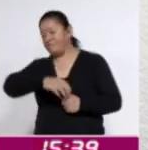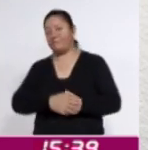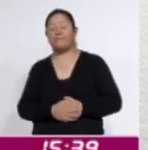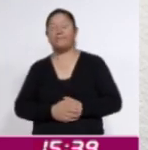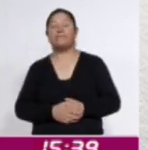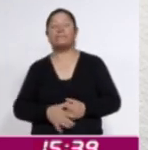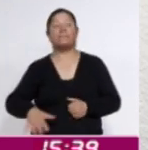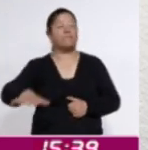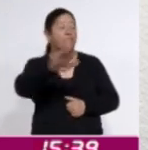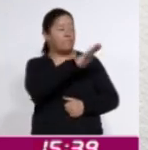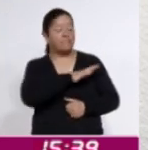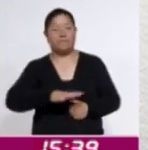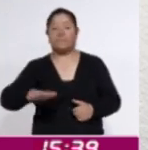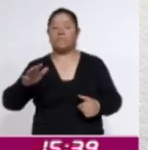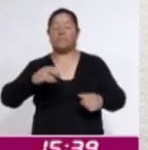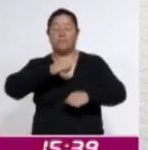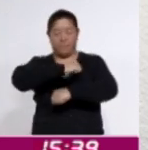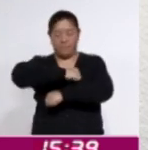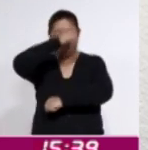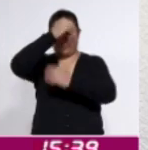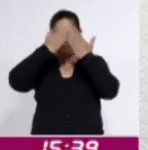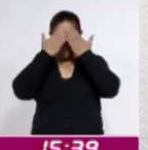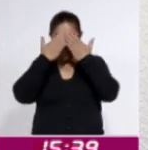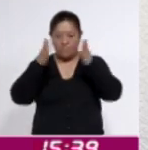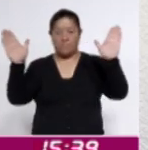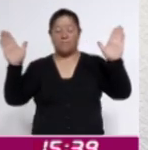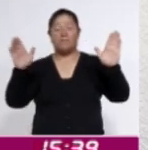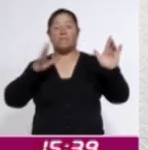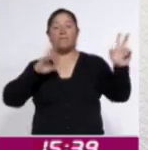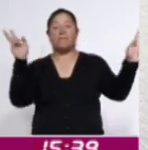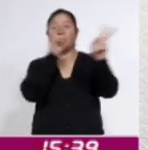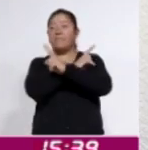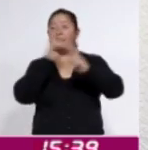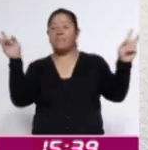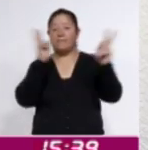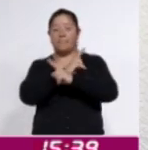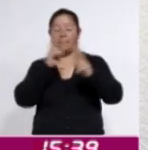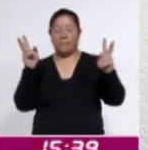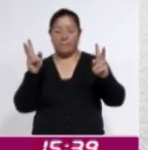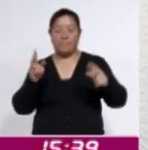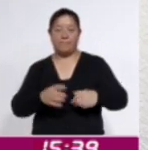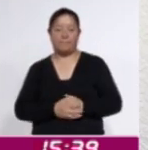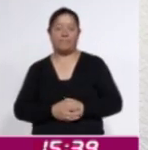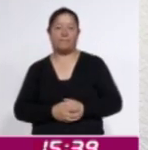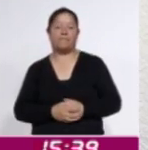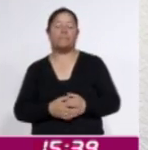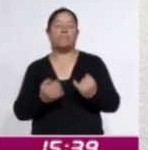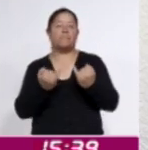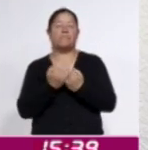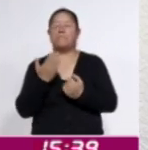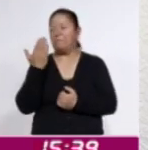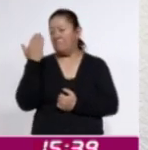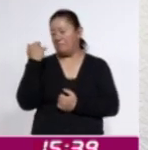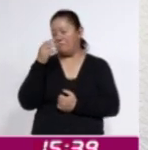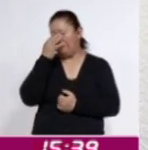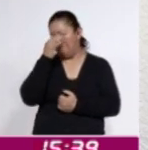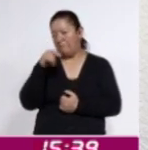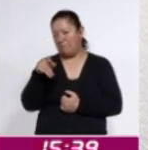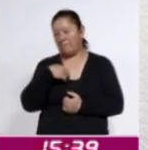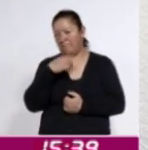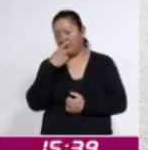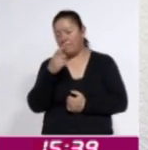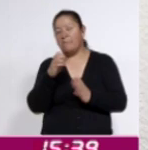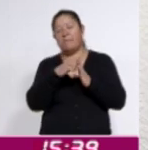concurridas y hablábamos hace un momentito de algunos otros factores externos,